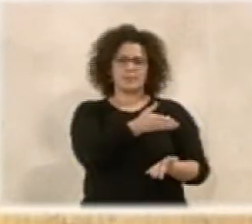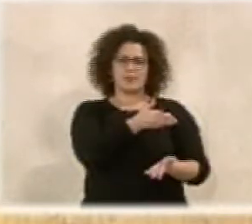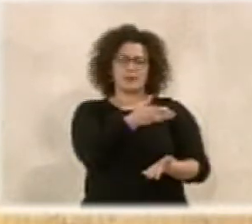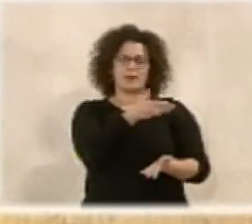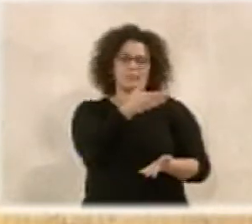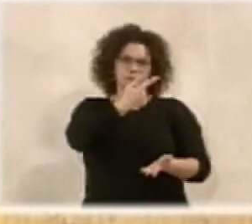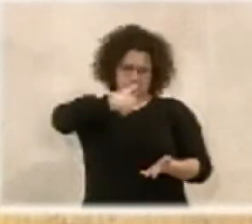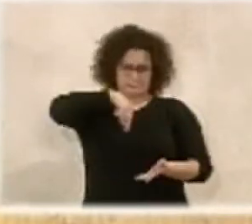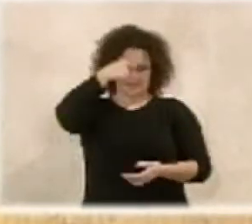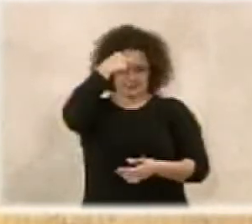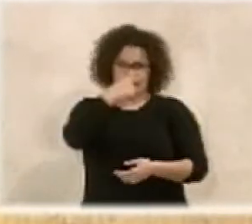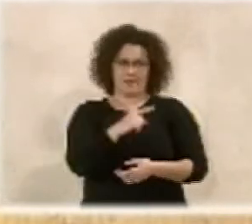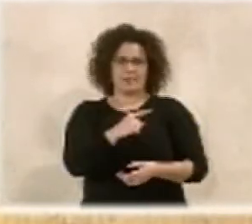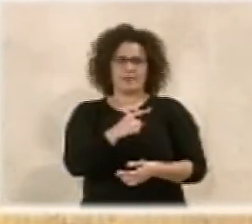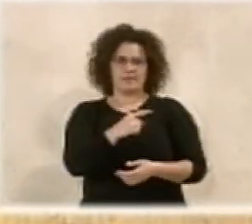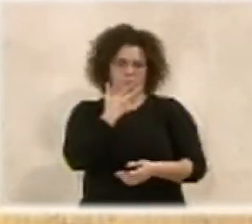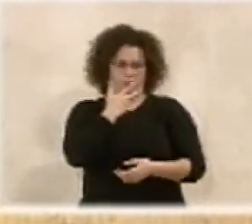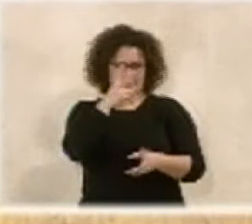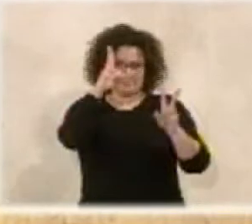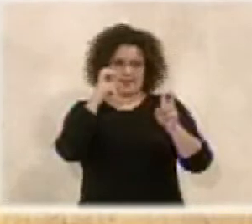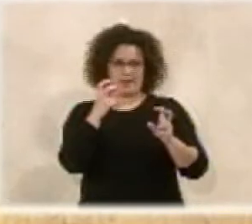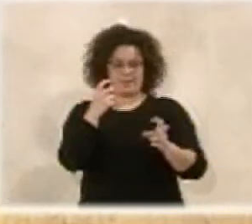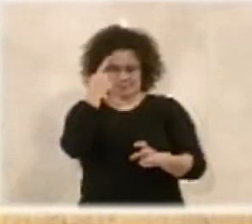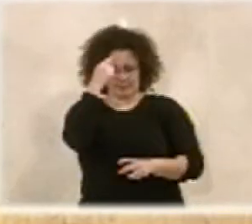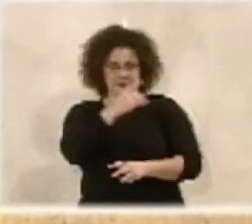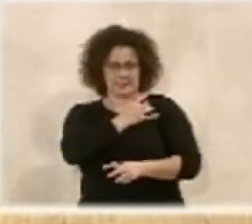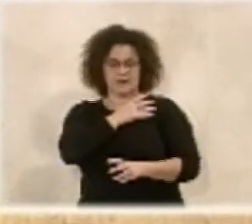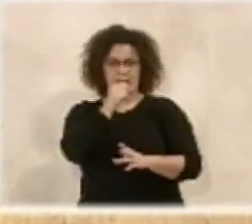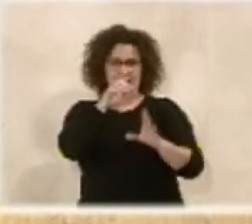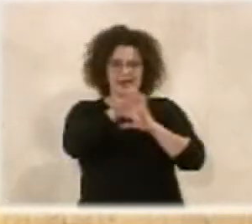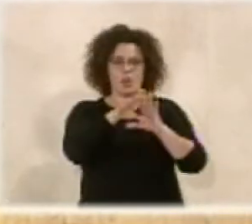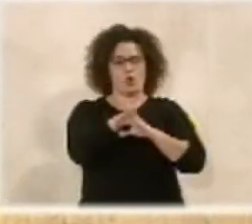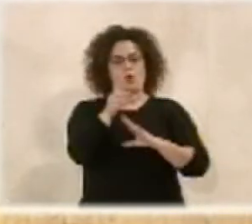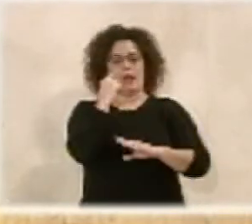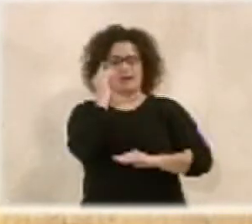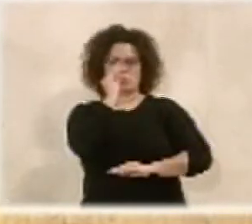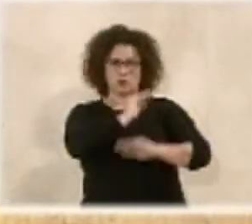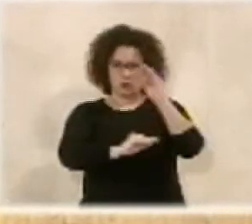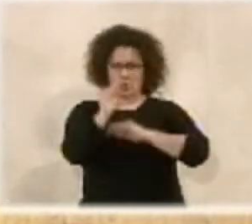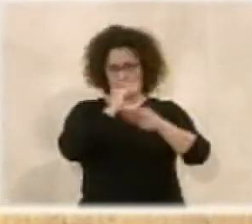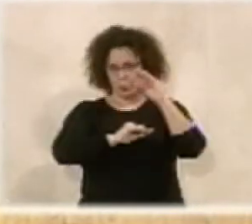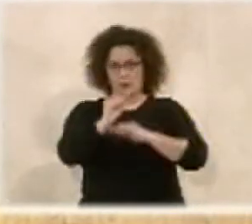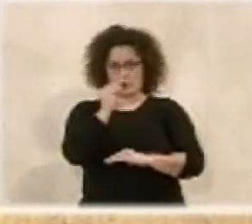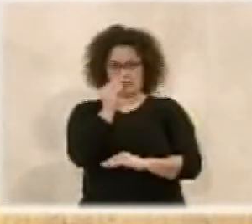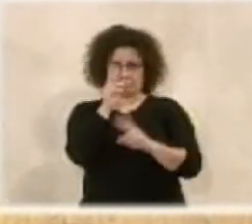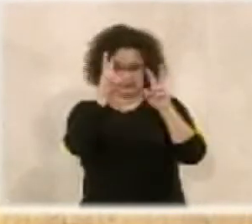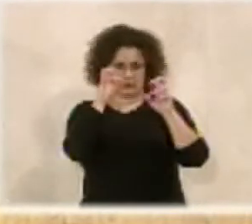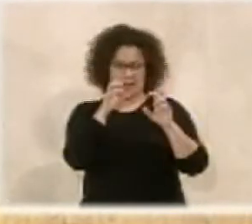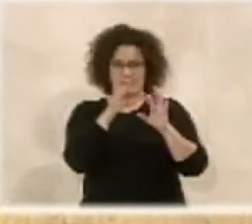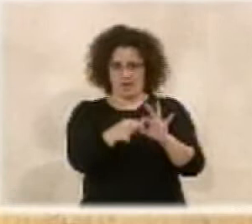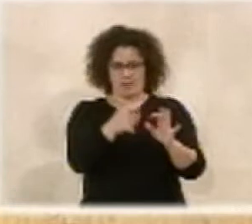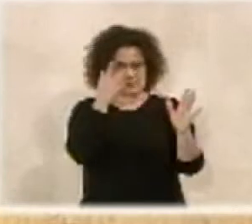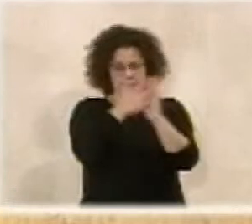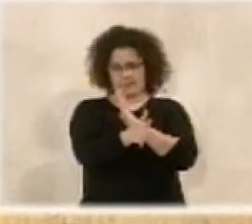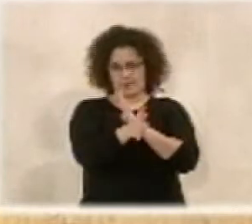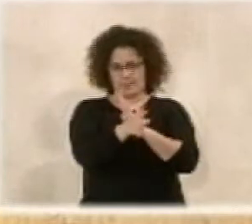somos conocedores y, como le digo, estamos con el sindicato de riego a ver si vemos la posibilidad de darle una solución